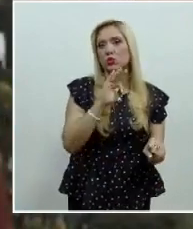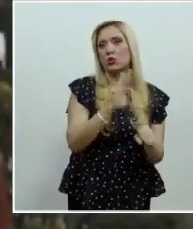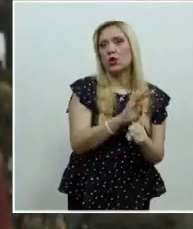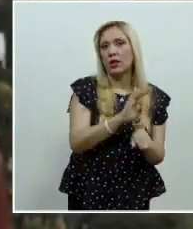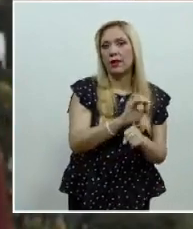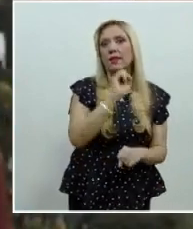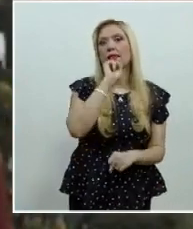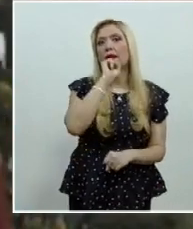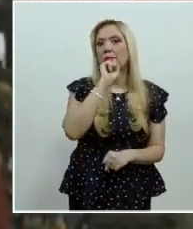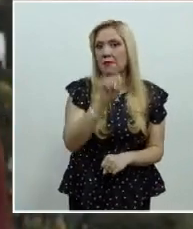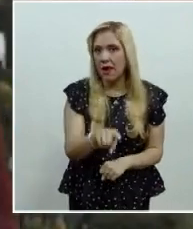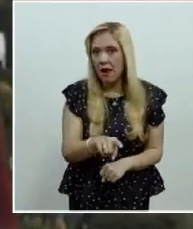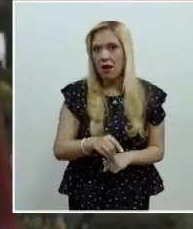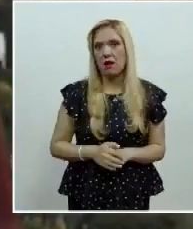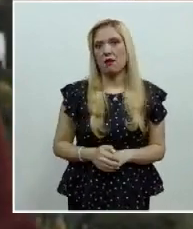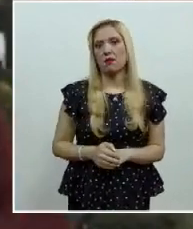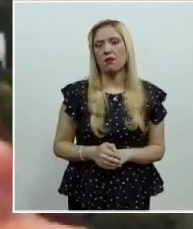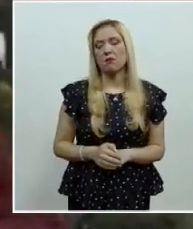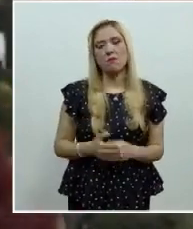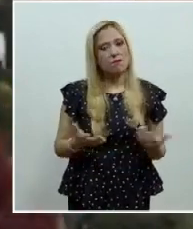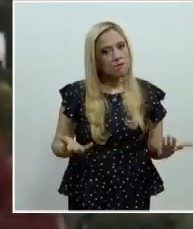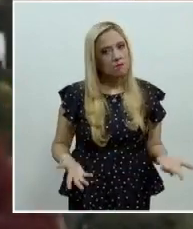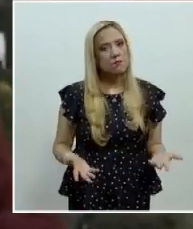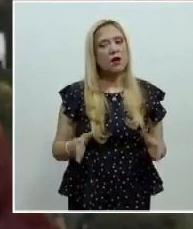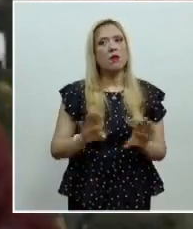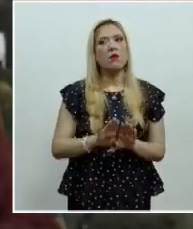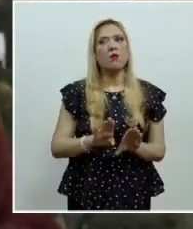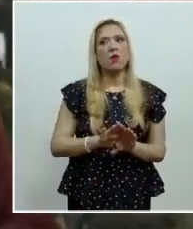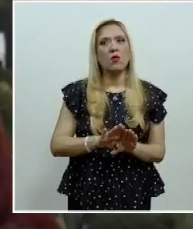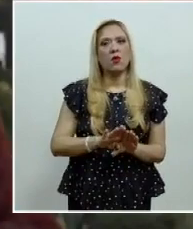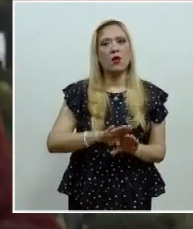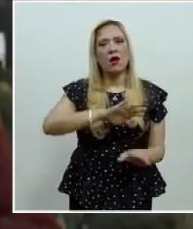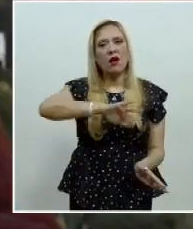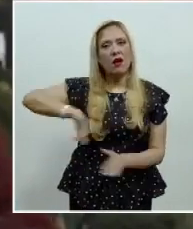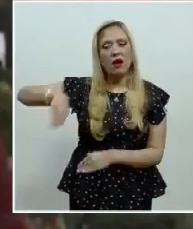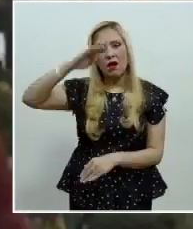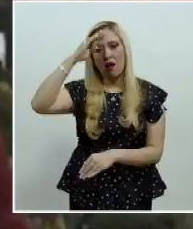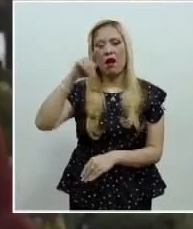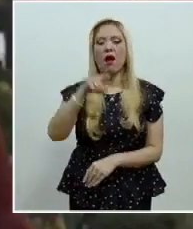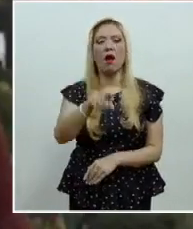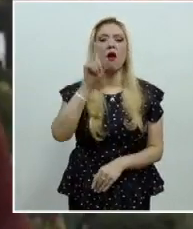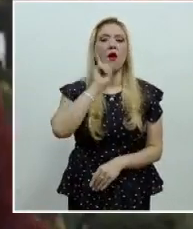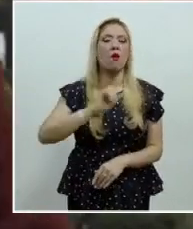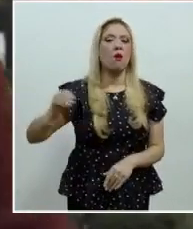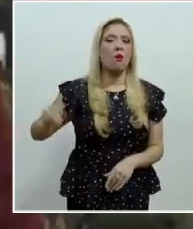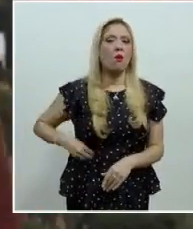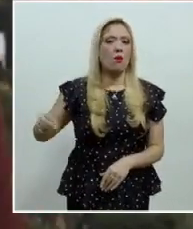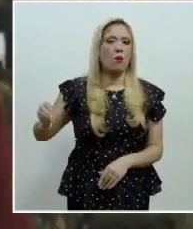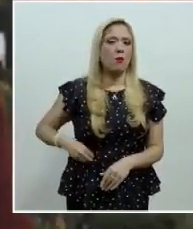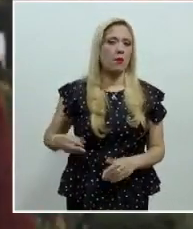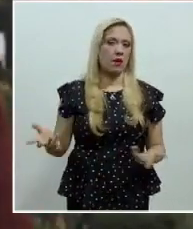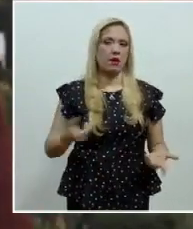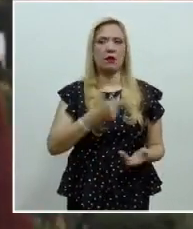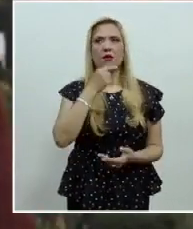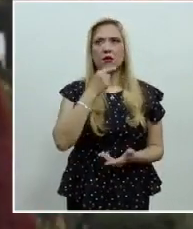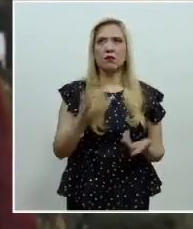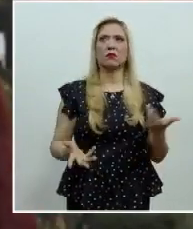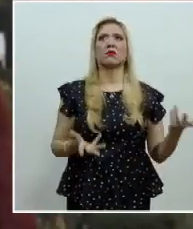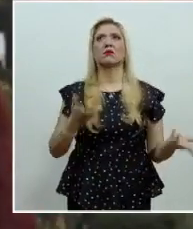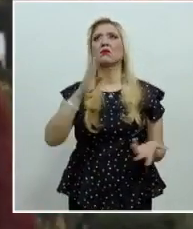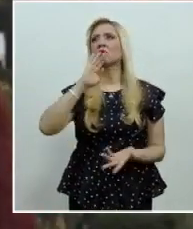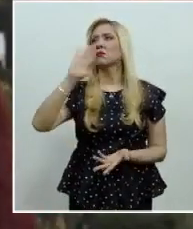menores involucradas, adecuadamente dejando de lado estos estereotipos de género, y con esto desde luego que logras una